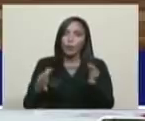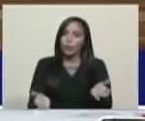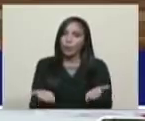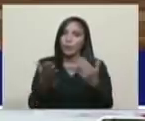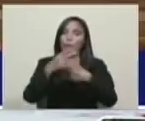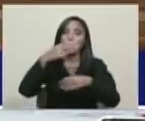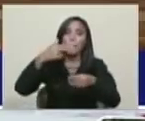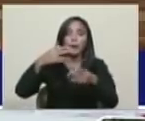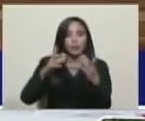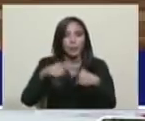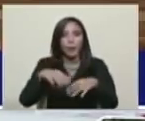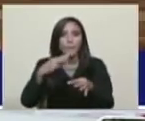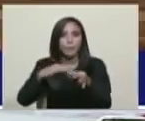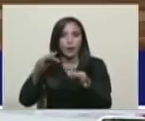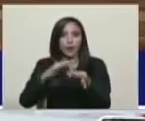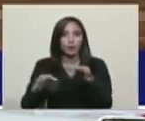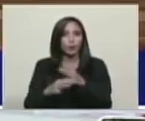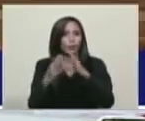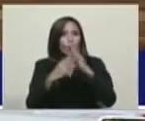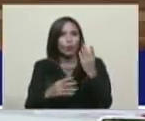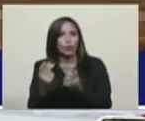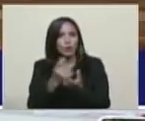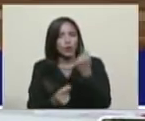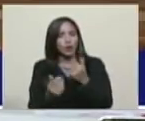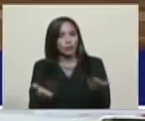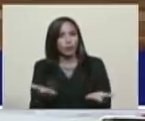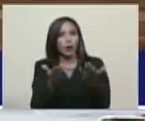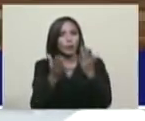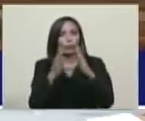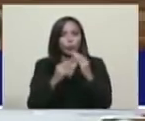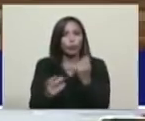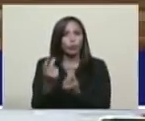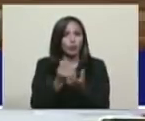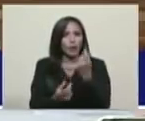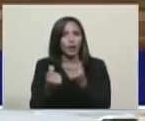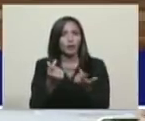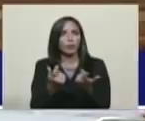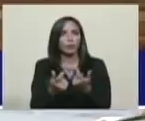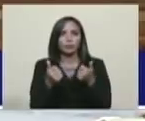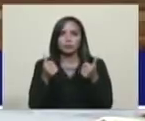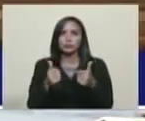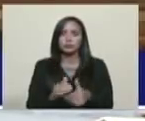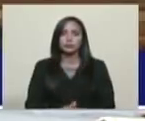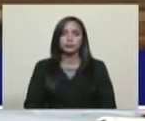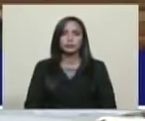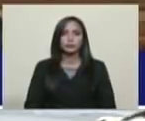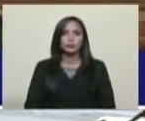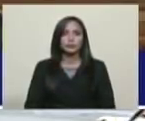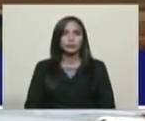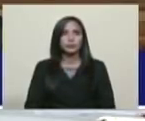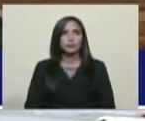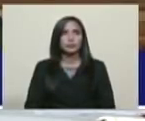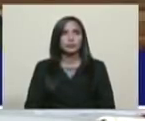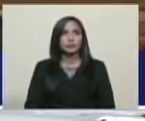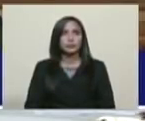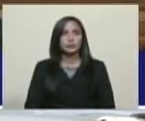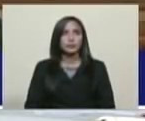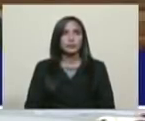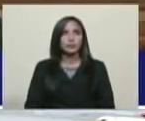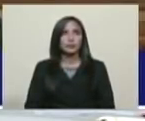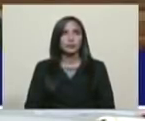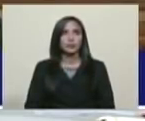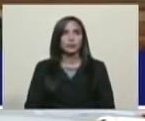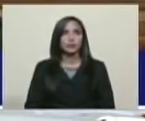Petro sus ahorros, sus churupitos, y le van a rendir, le van a rendir ampliamente. Así que bueno, le pido al